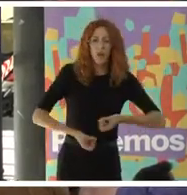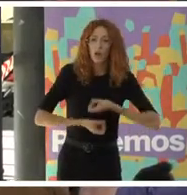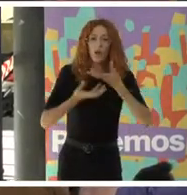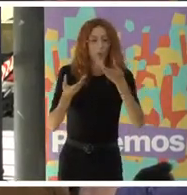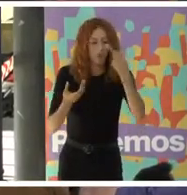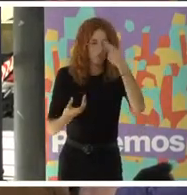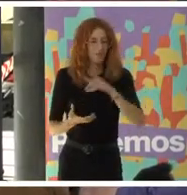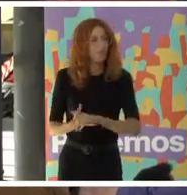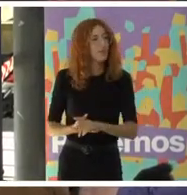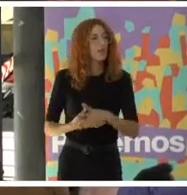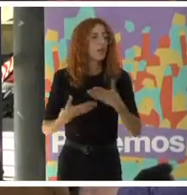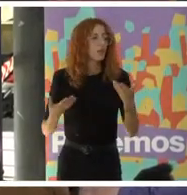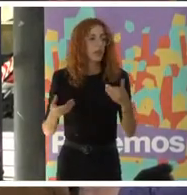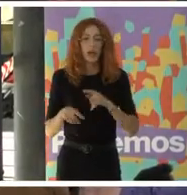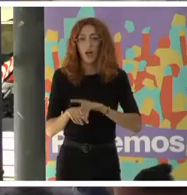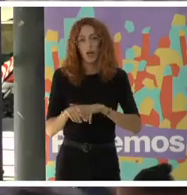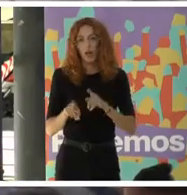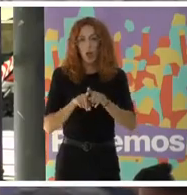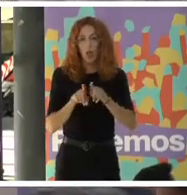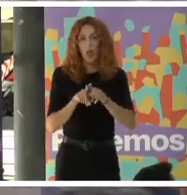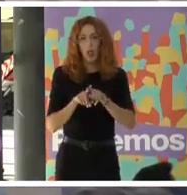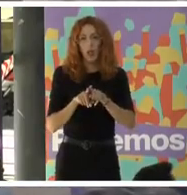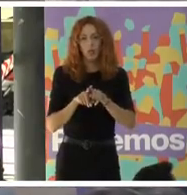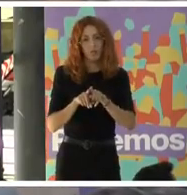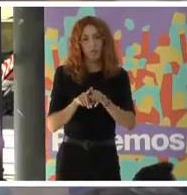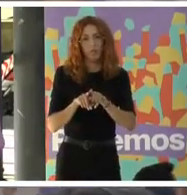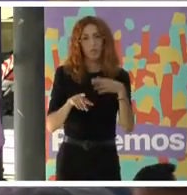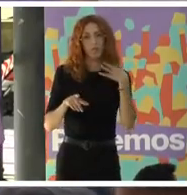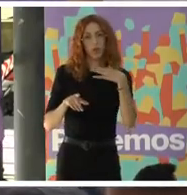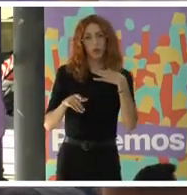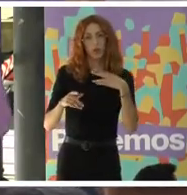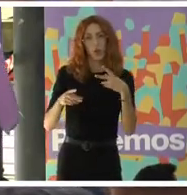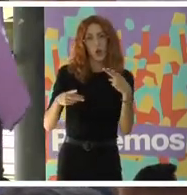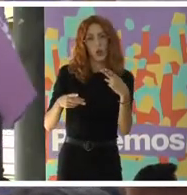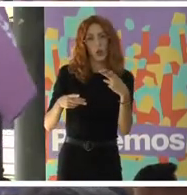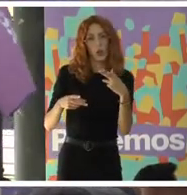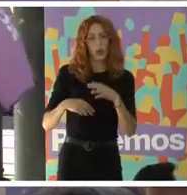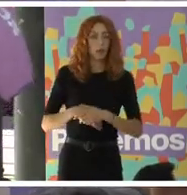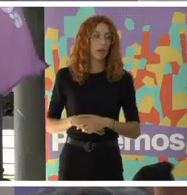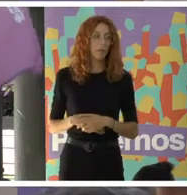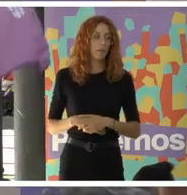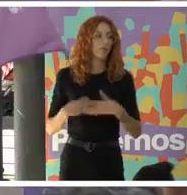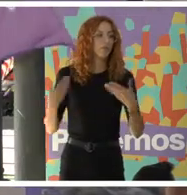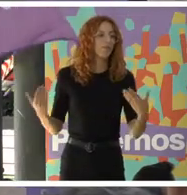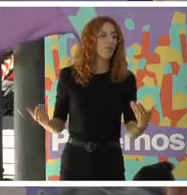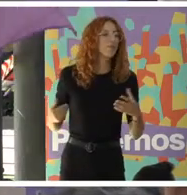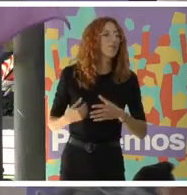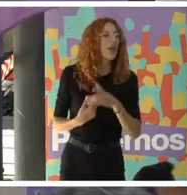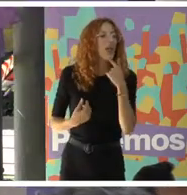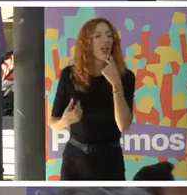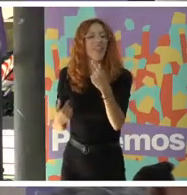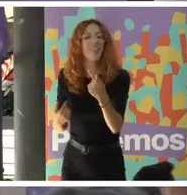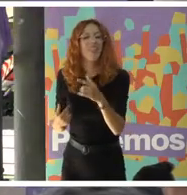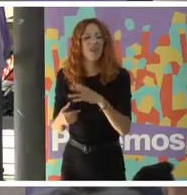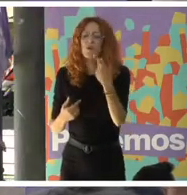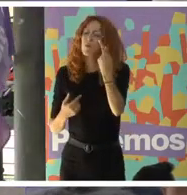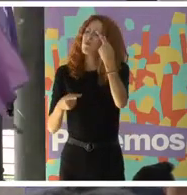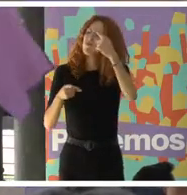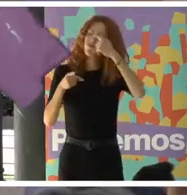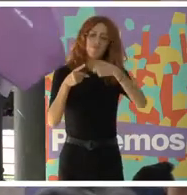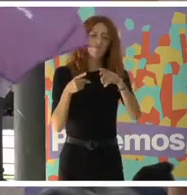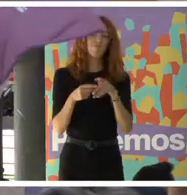ya sabéis que, y ya me están haciendo así aquí el compañero. Mira, quería comentaros una